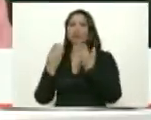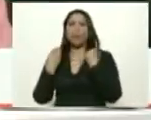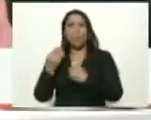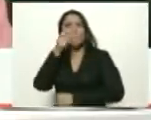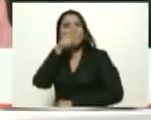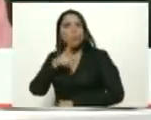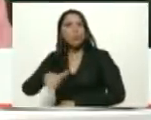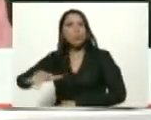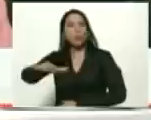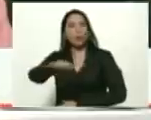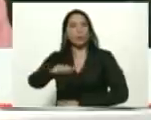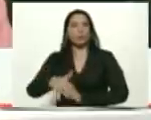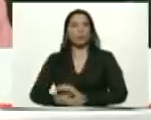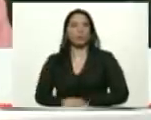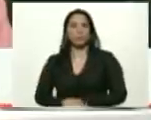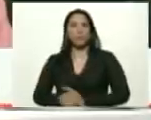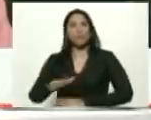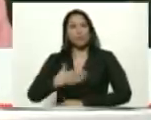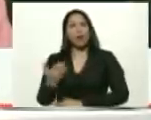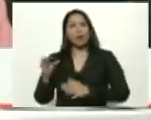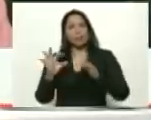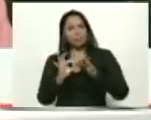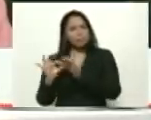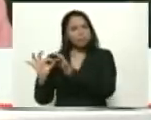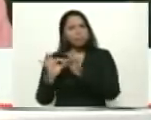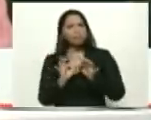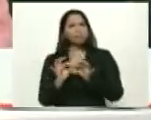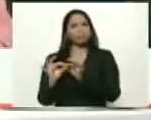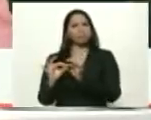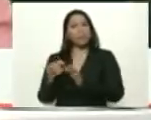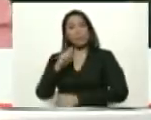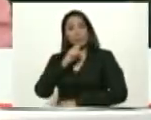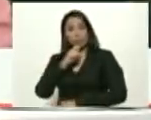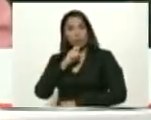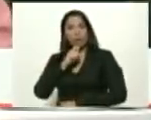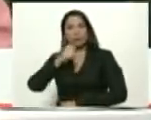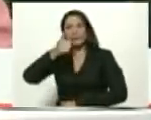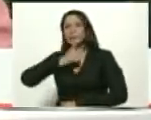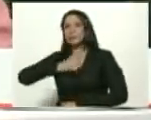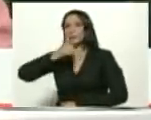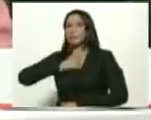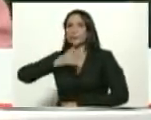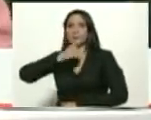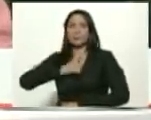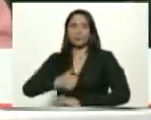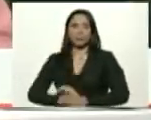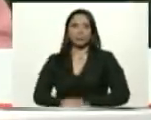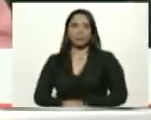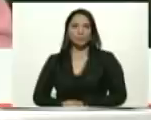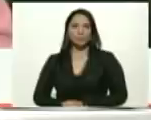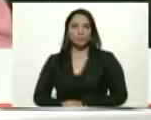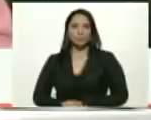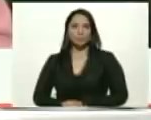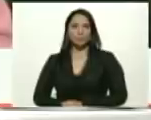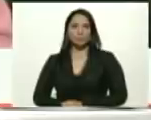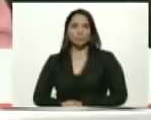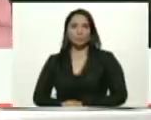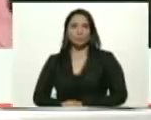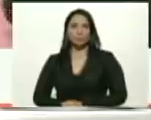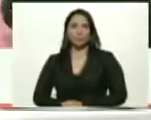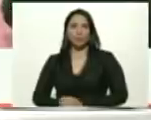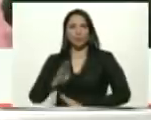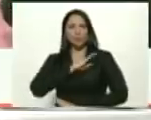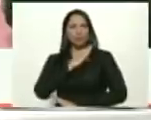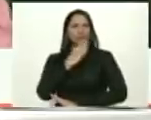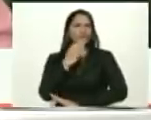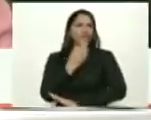pueblo puede unirse en las dificultades para aguantar con mayor fuerza